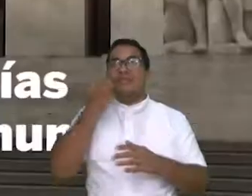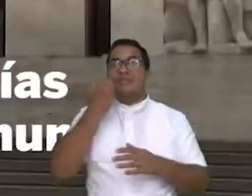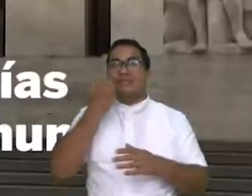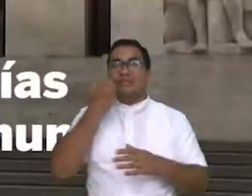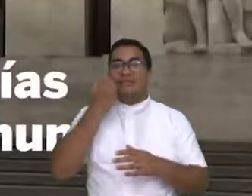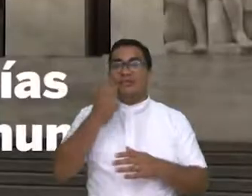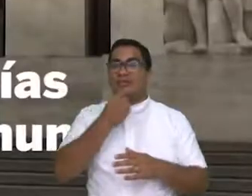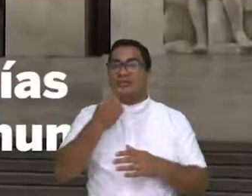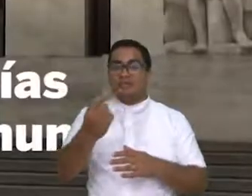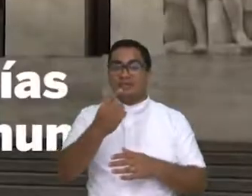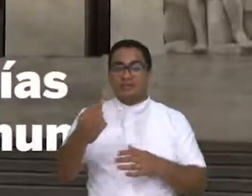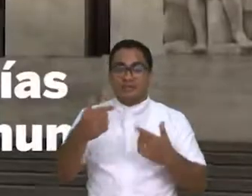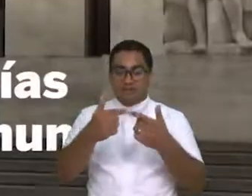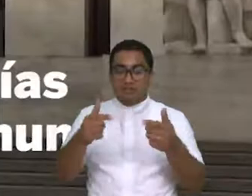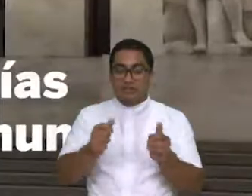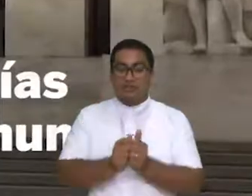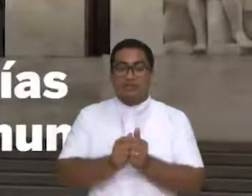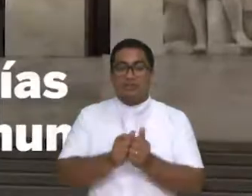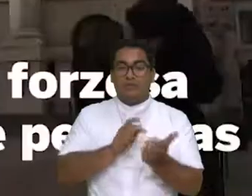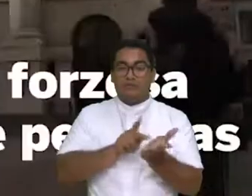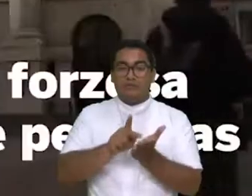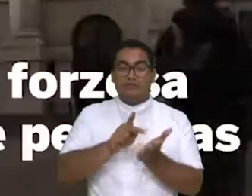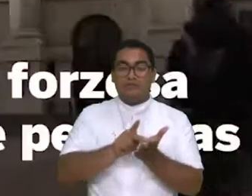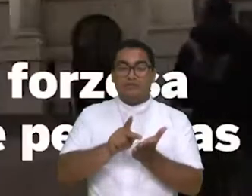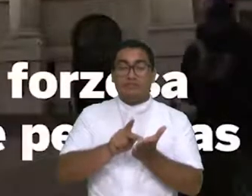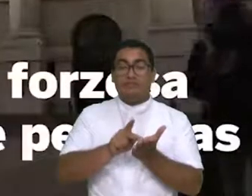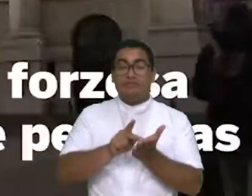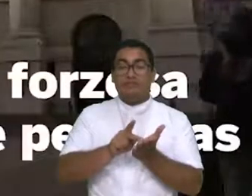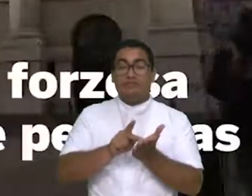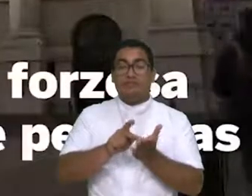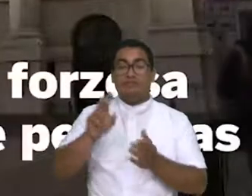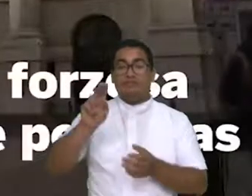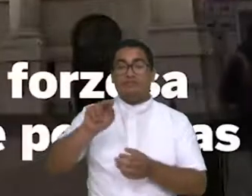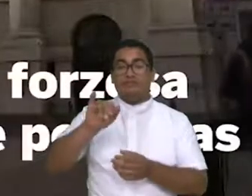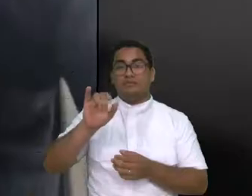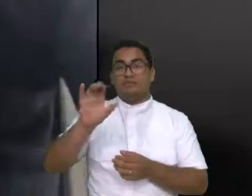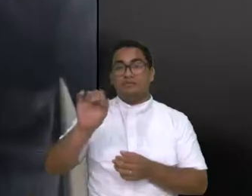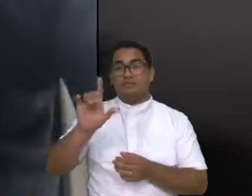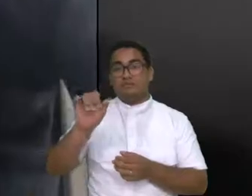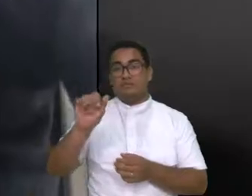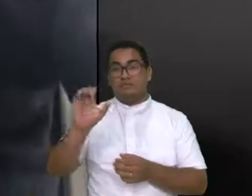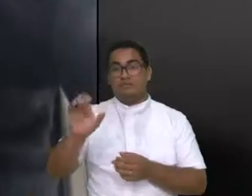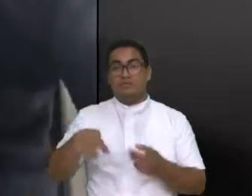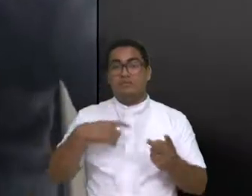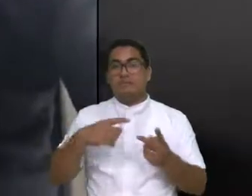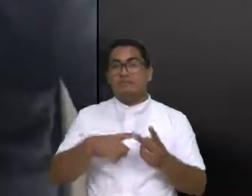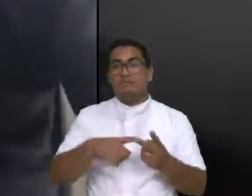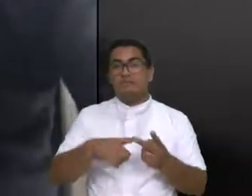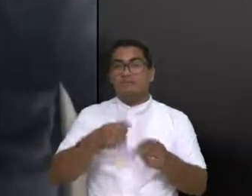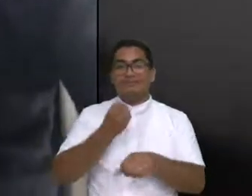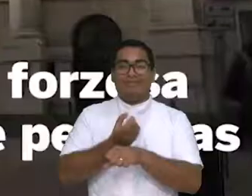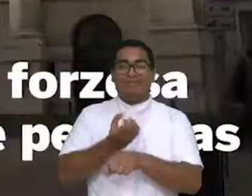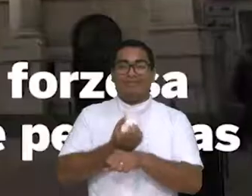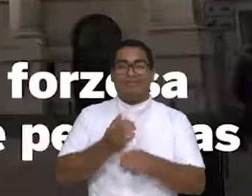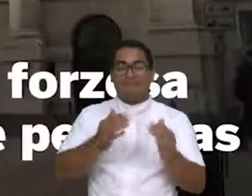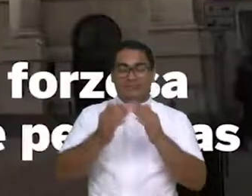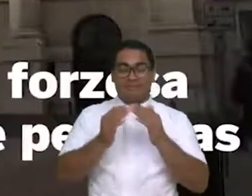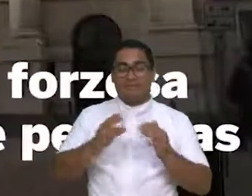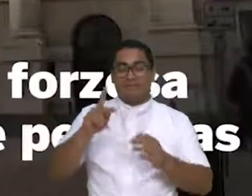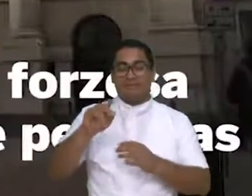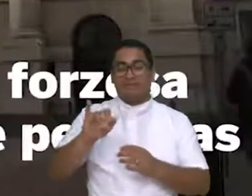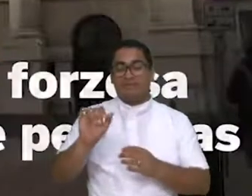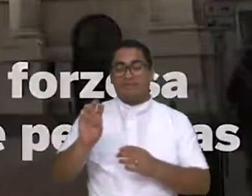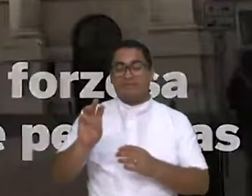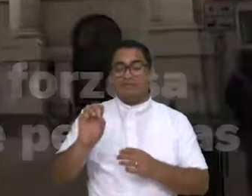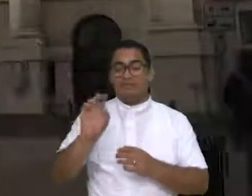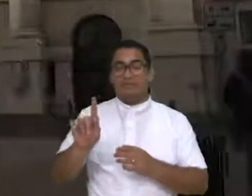el líder del Partido Demócrata cogobernante de Italia, Nicola Zingaretti, y el gobernador de la región de Piamonte. El gobierno italiano